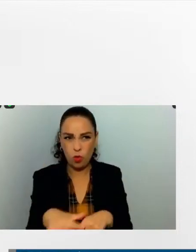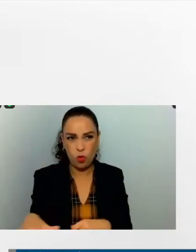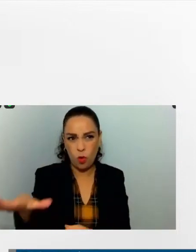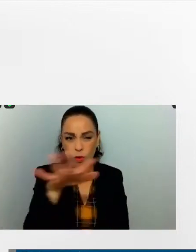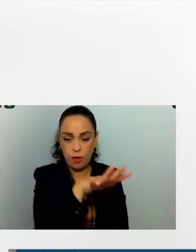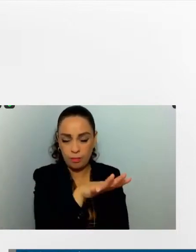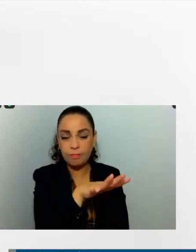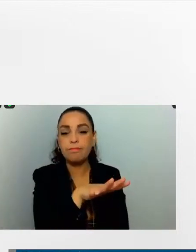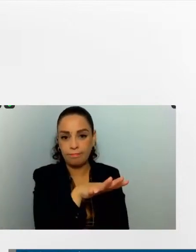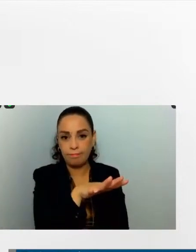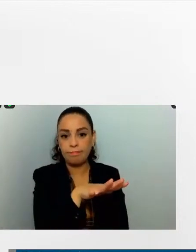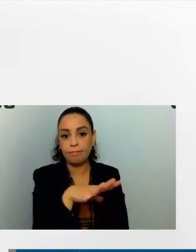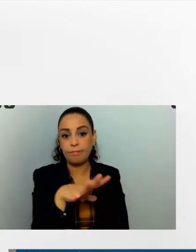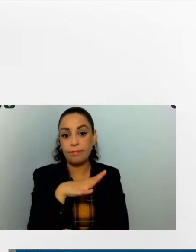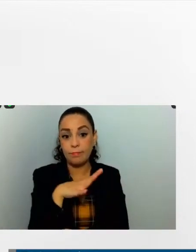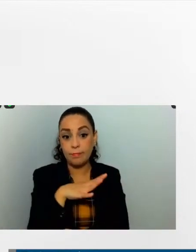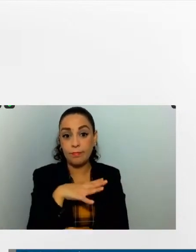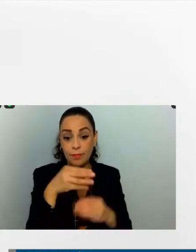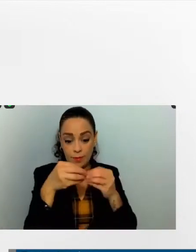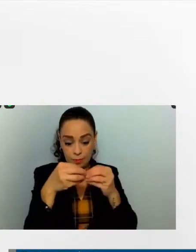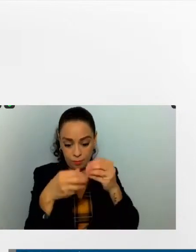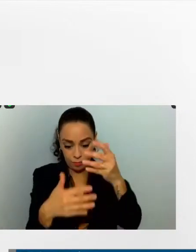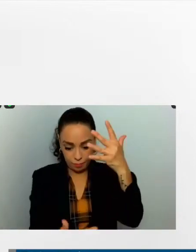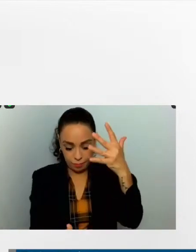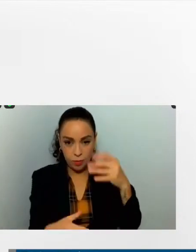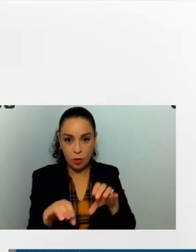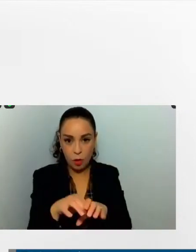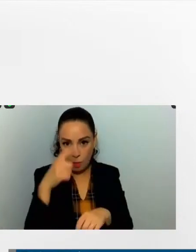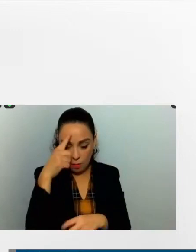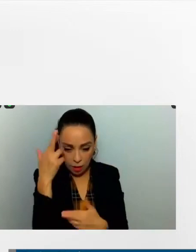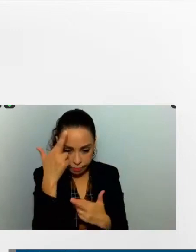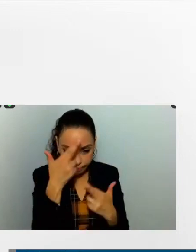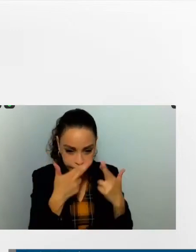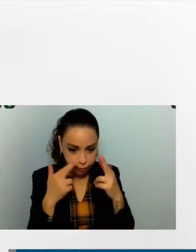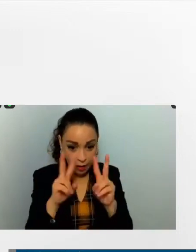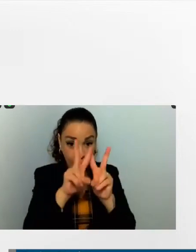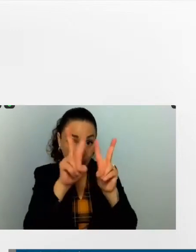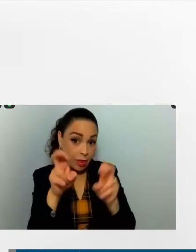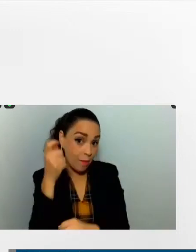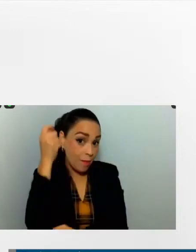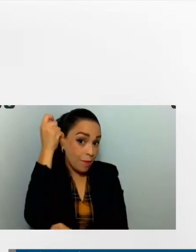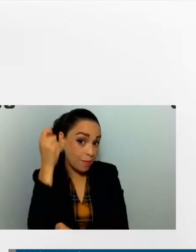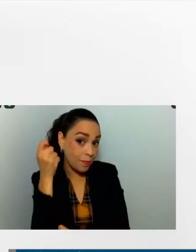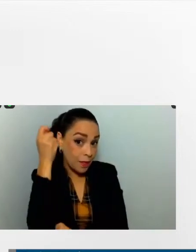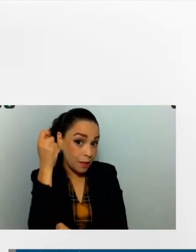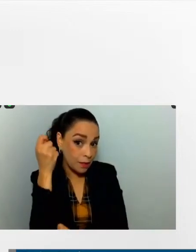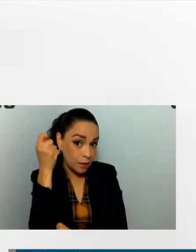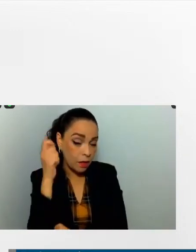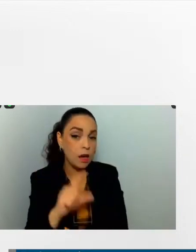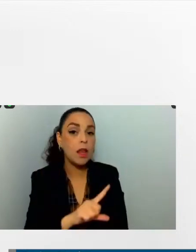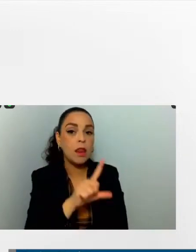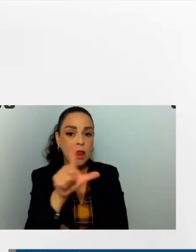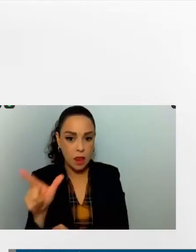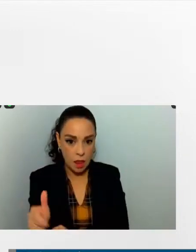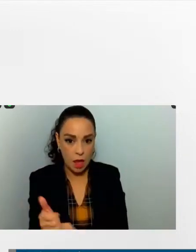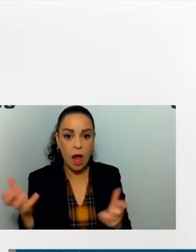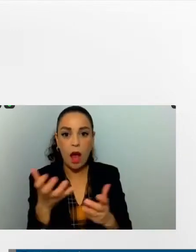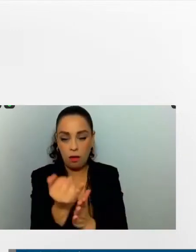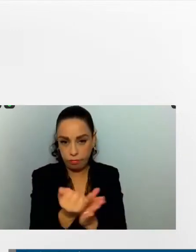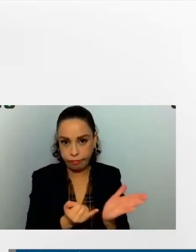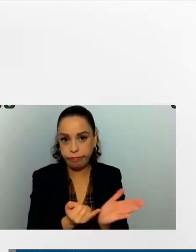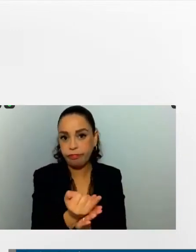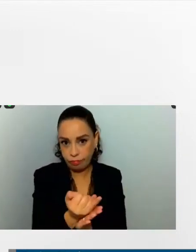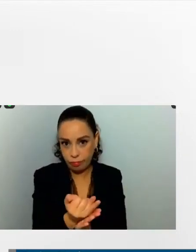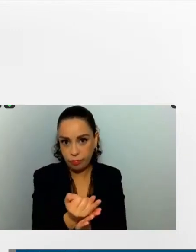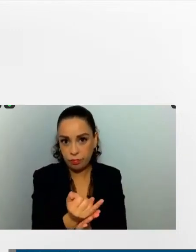los elementos del estudio de los alimentos para analizar el caso concreto y llegar a la conclusión de que no es necesario que nos